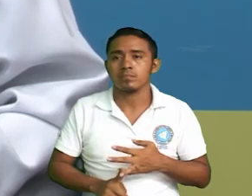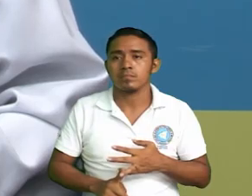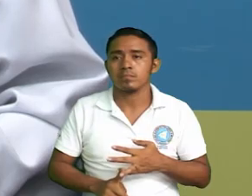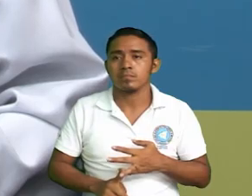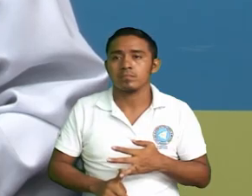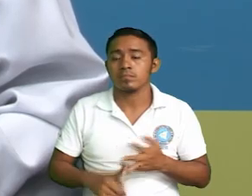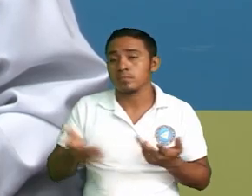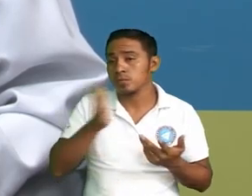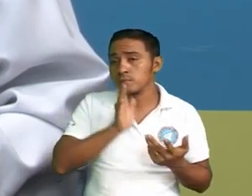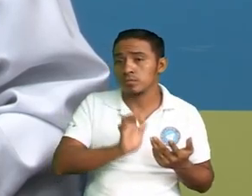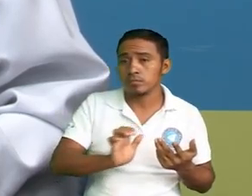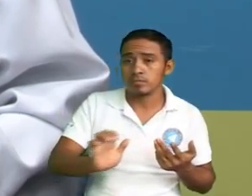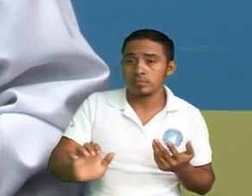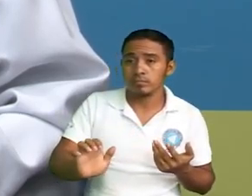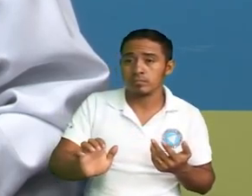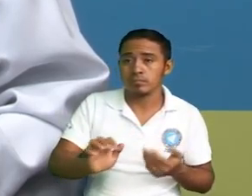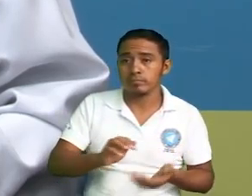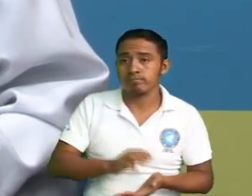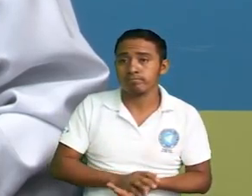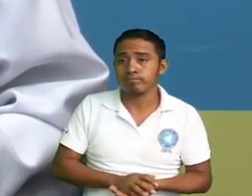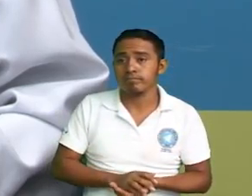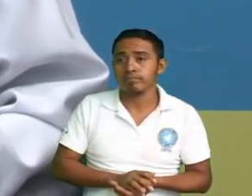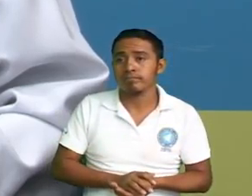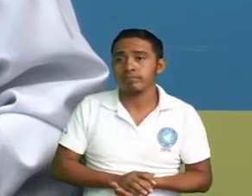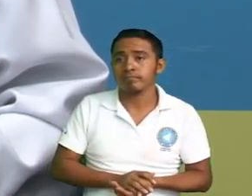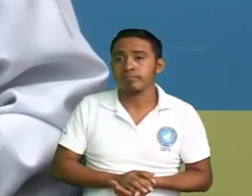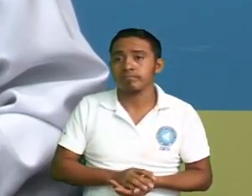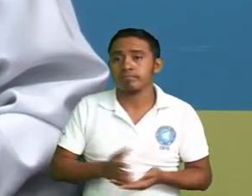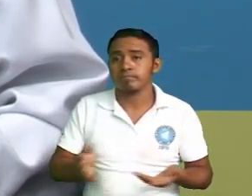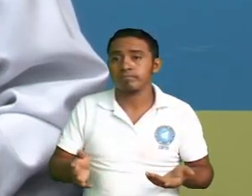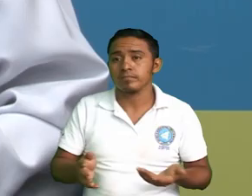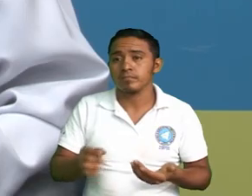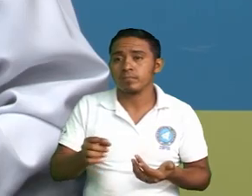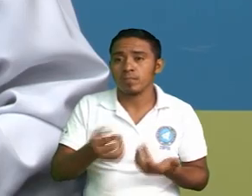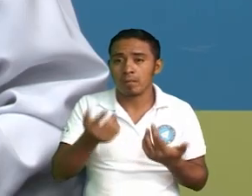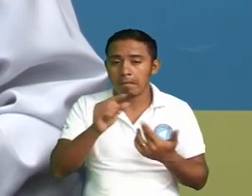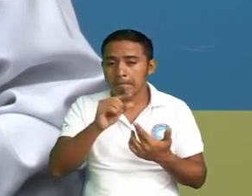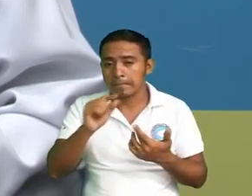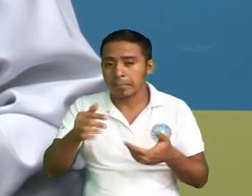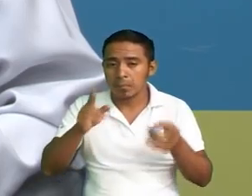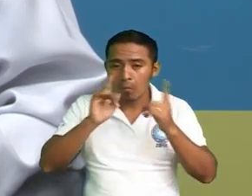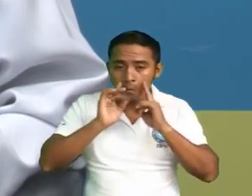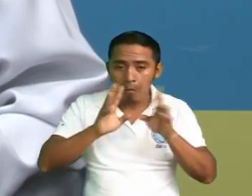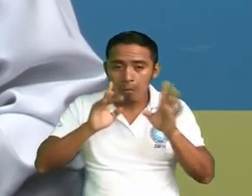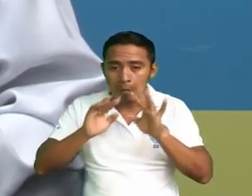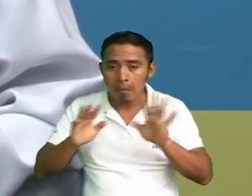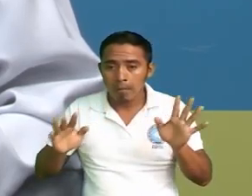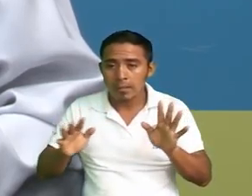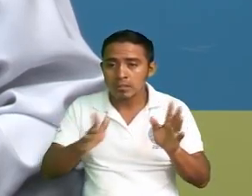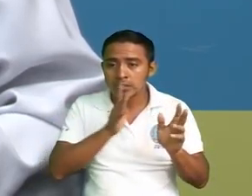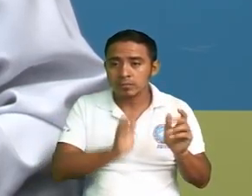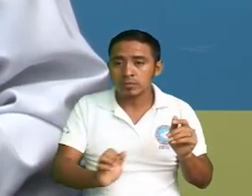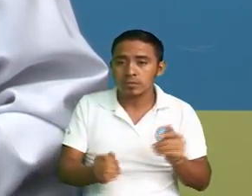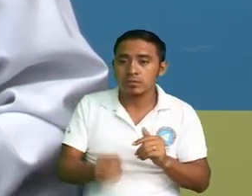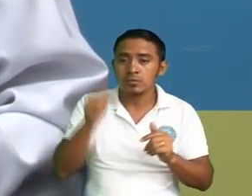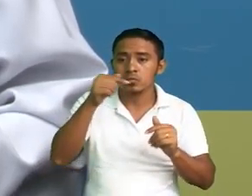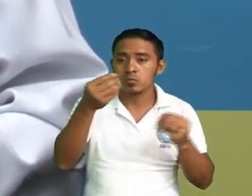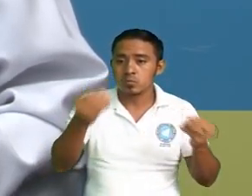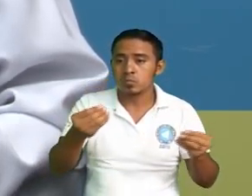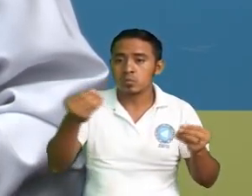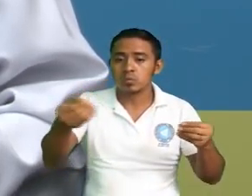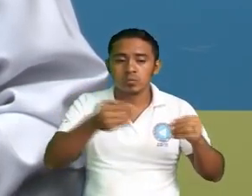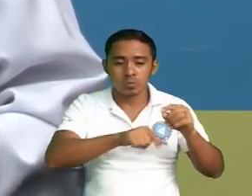aquellos niños donde hay poco cuido, por ejemplo, los que se encuentran en guarderías, por